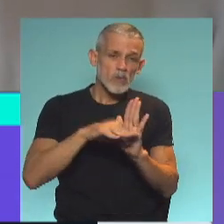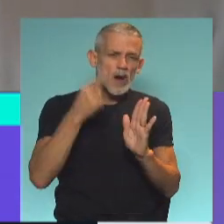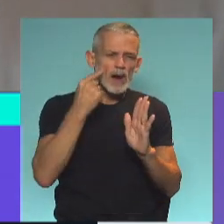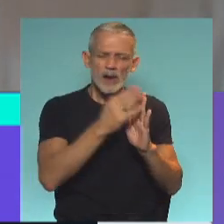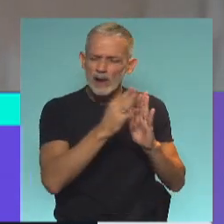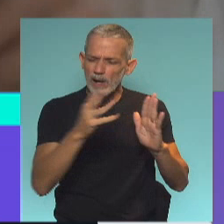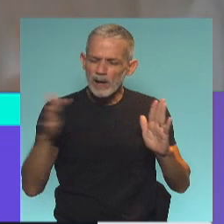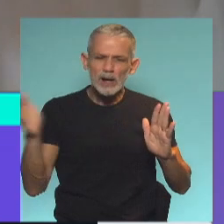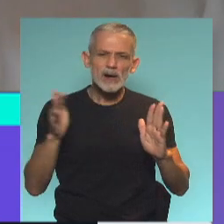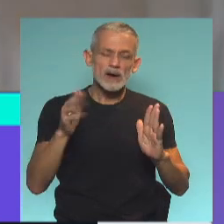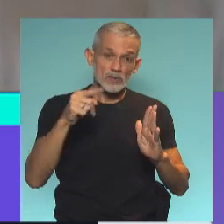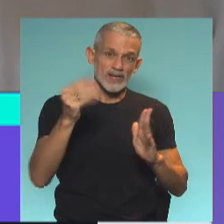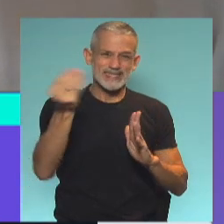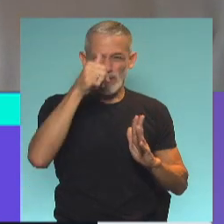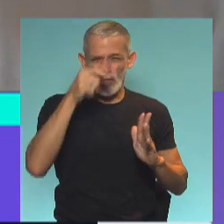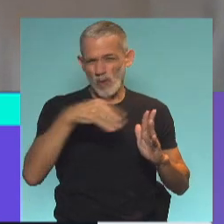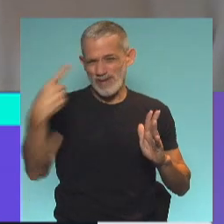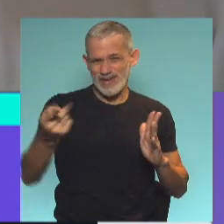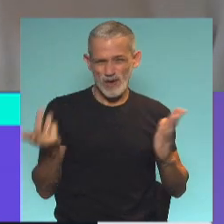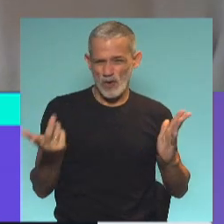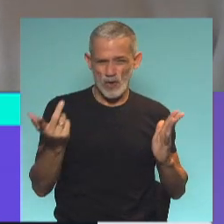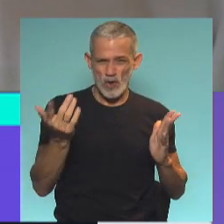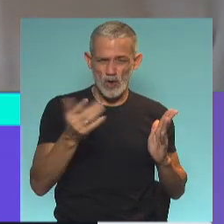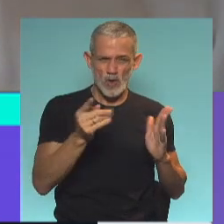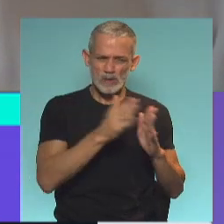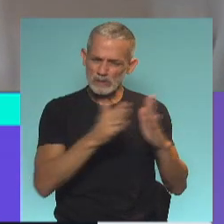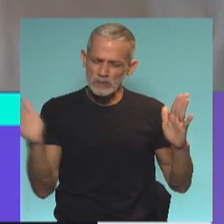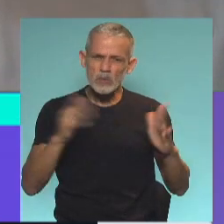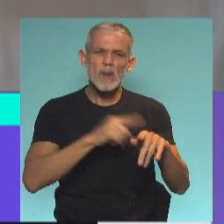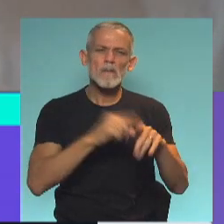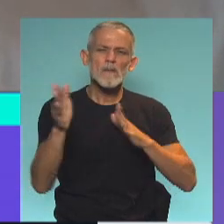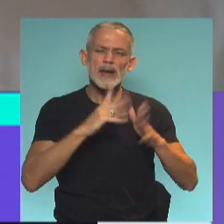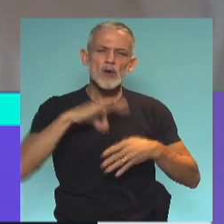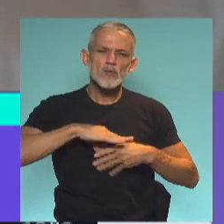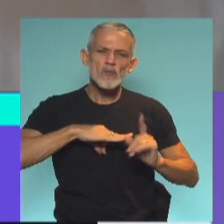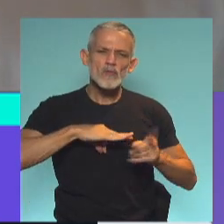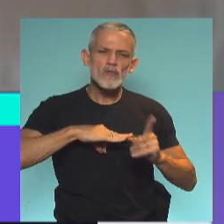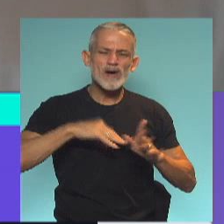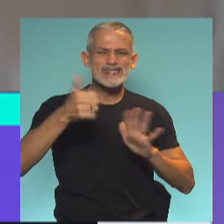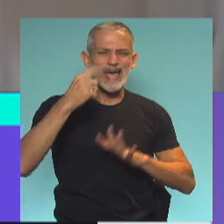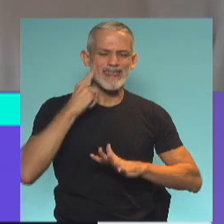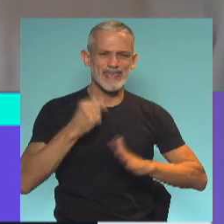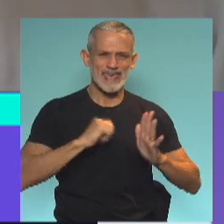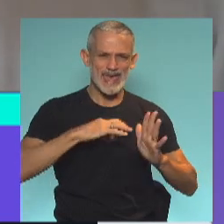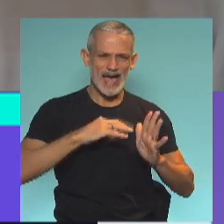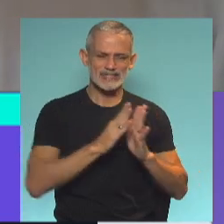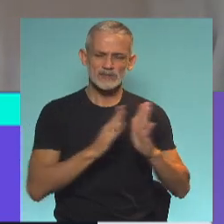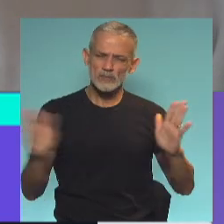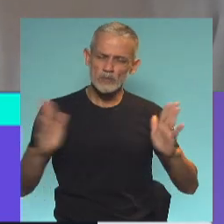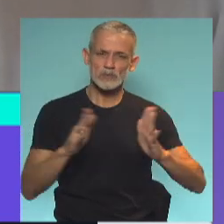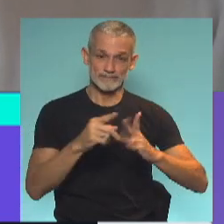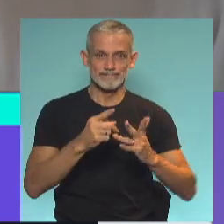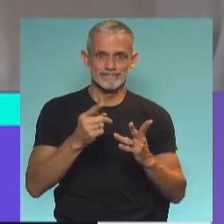ver después de este fin de semana próximo. Recordemos que el periodo de incubación promedio es de 6 días. Por lo